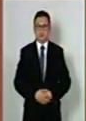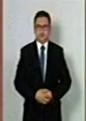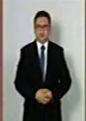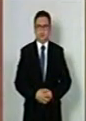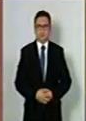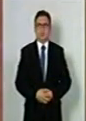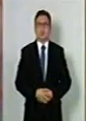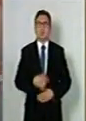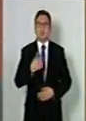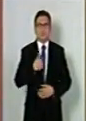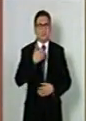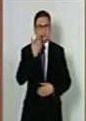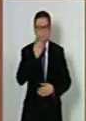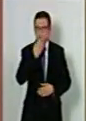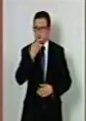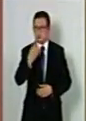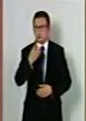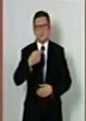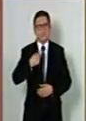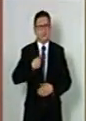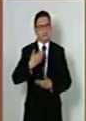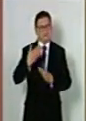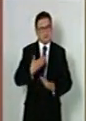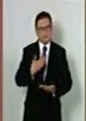Quiero decirles que vengo a esta tribuna